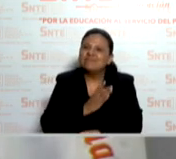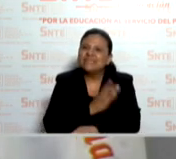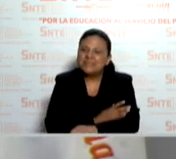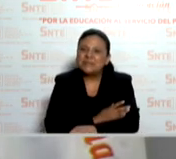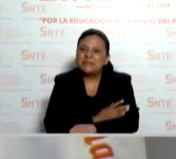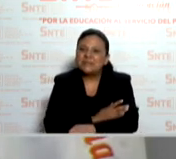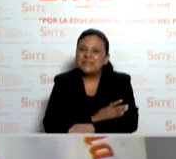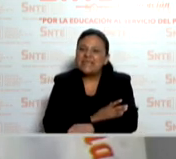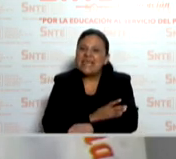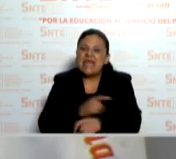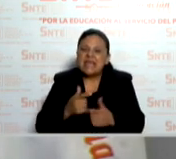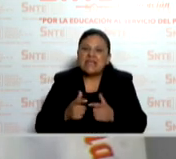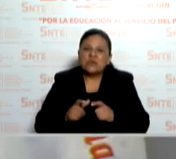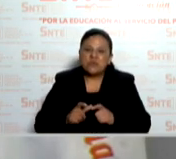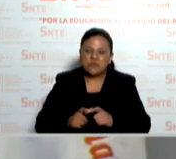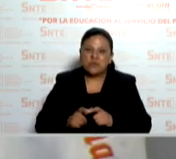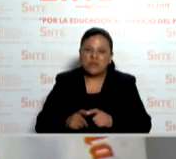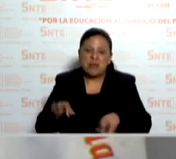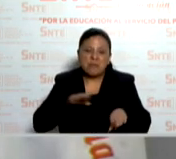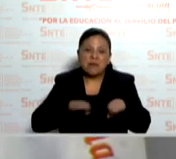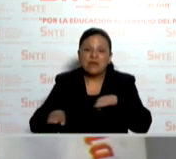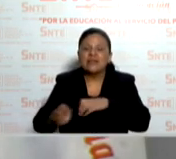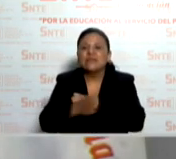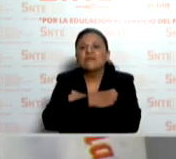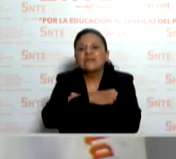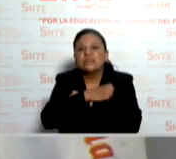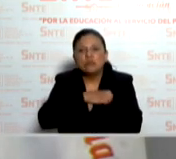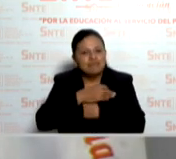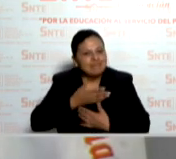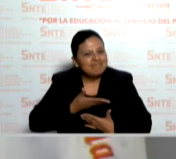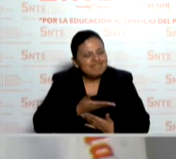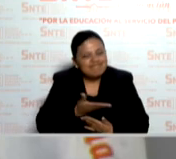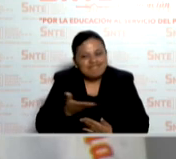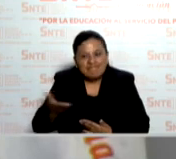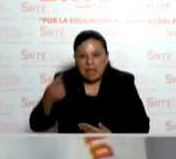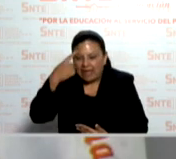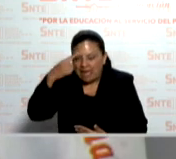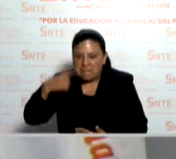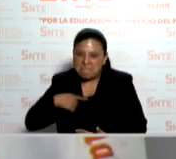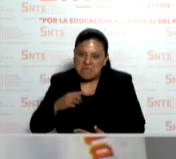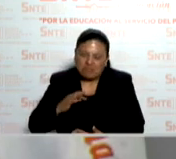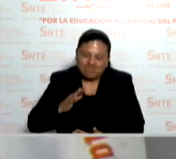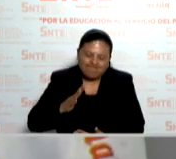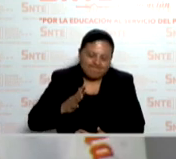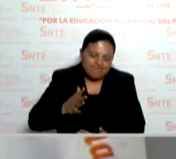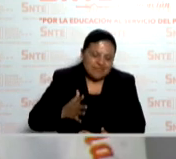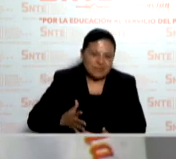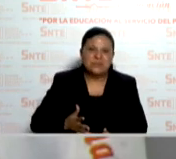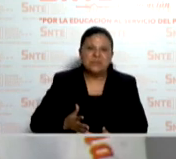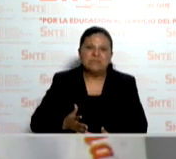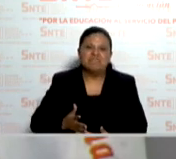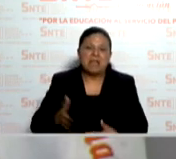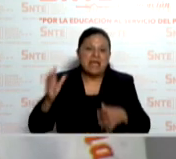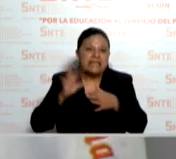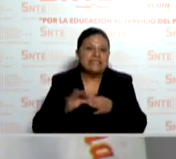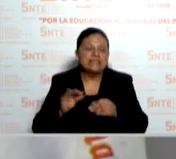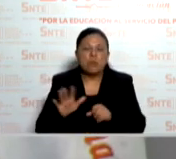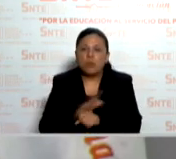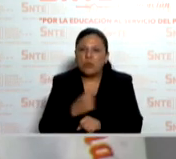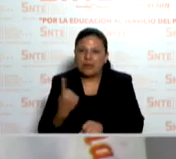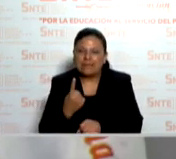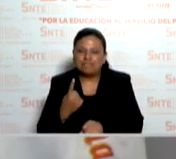Educación, CENTE, es un honor dirigirme a todos ustedes en este importante evento. En primer